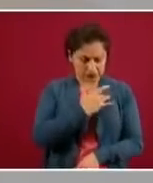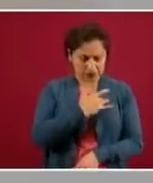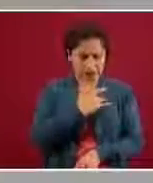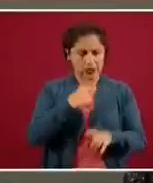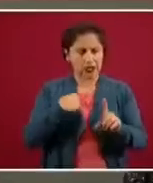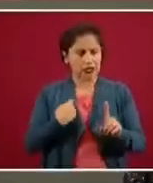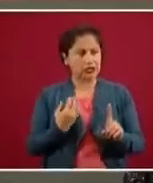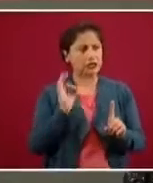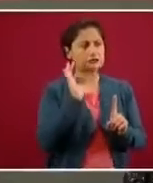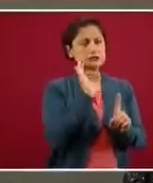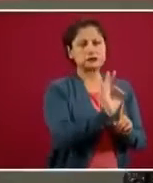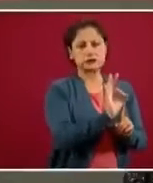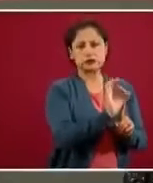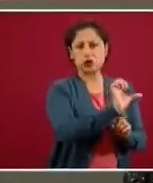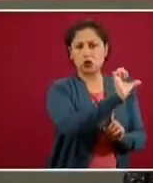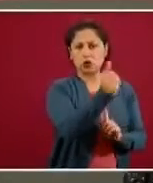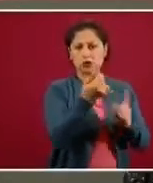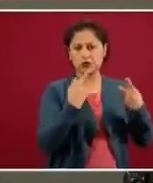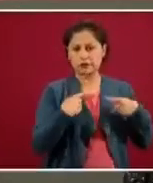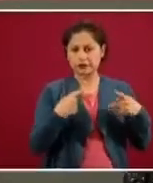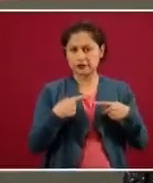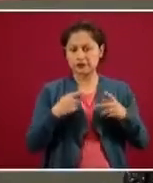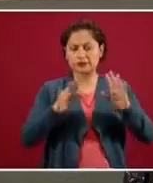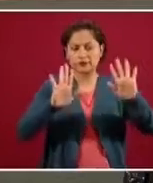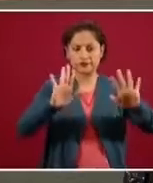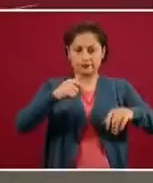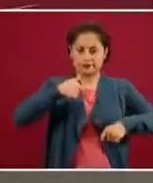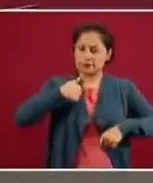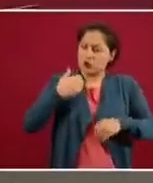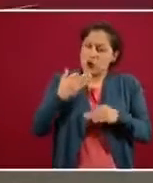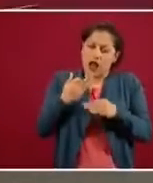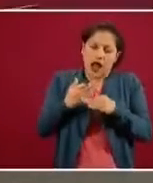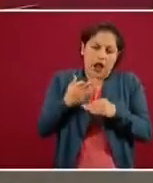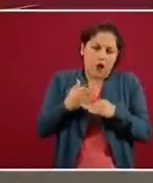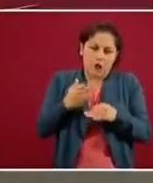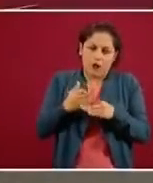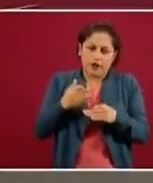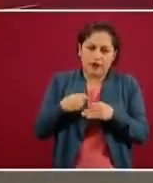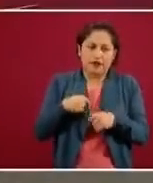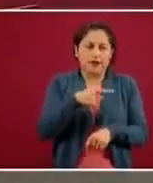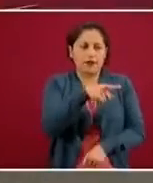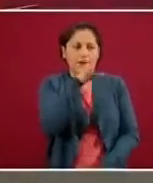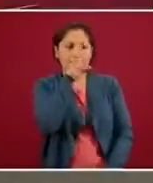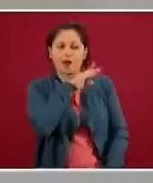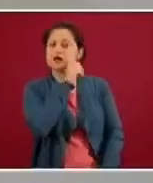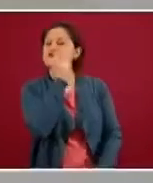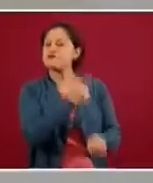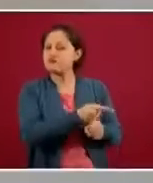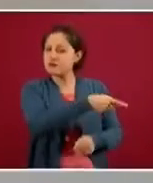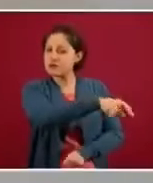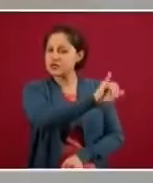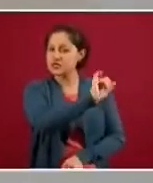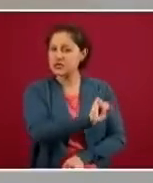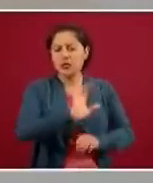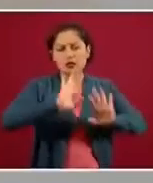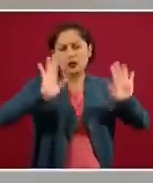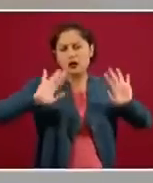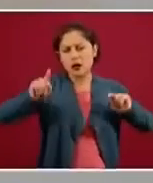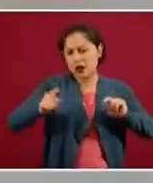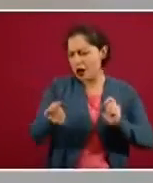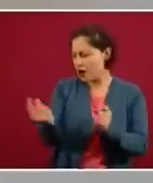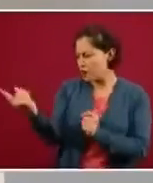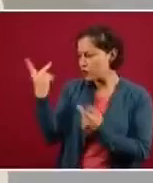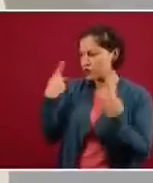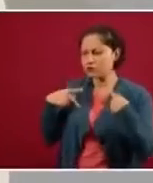No pretendo hacer ningún diagnóstico a distancia de las personas que escriben esto, pero es un fenómeno